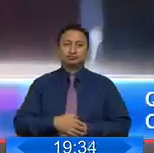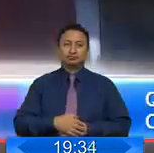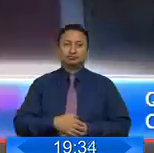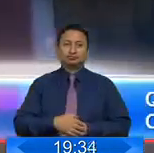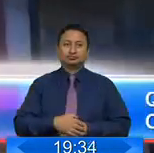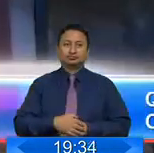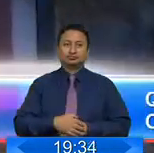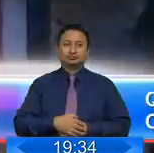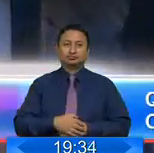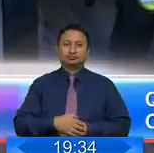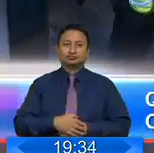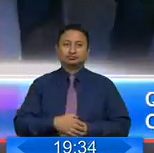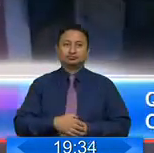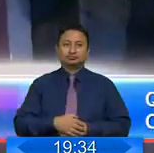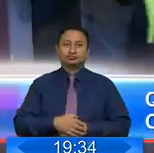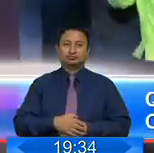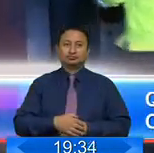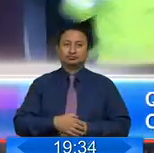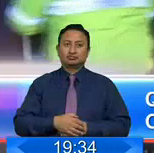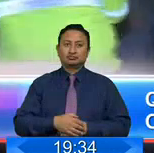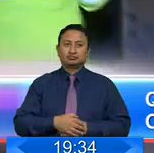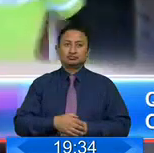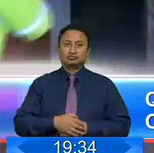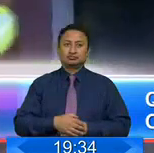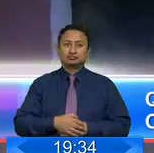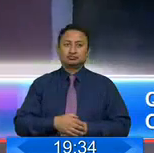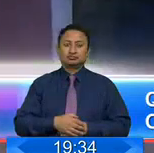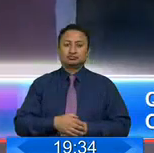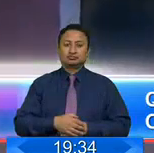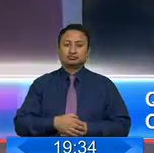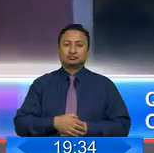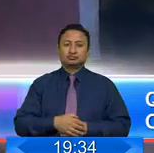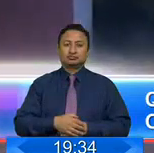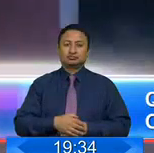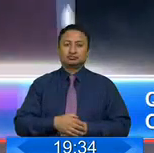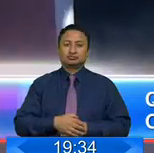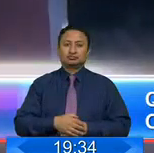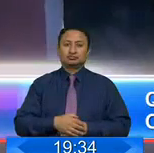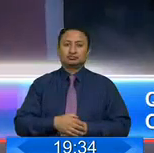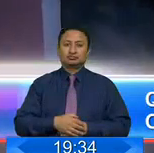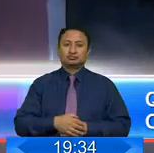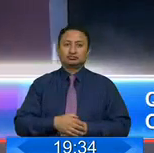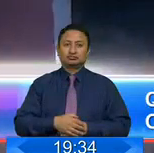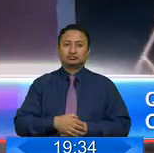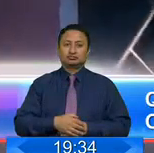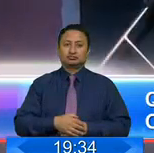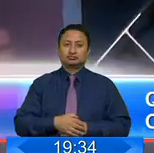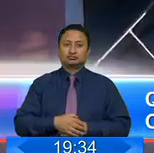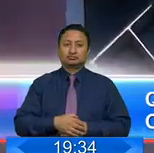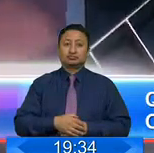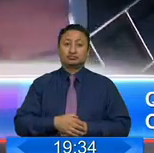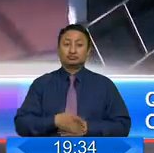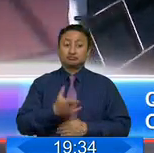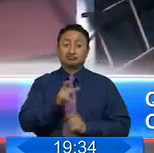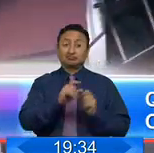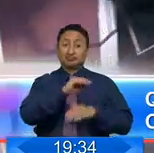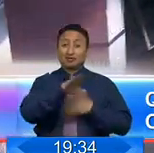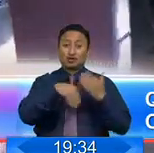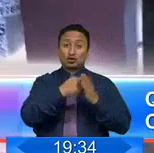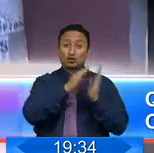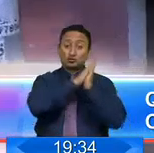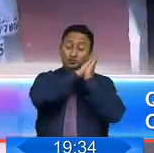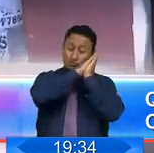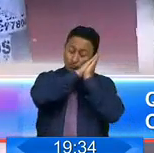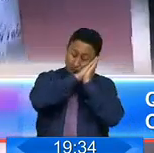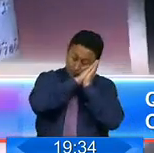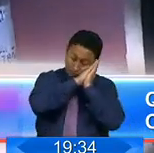¡Ah! ¡Ah! ¡Ah! ¡Ah! ¡Ah! cuando todos descansaban, la ciudad estaba